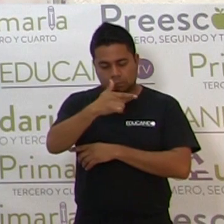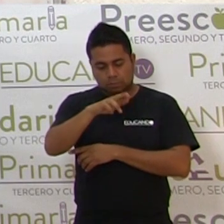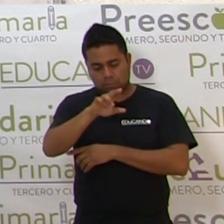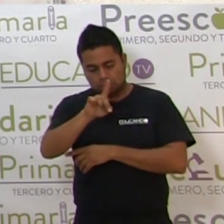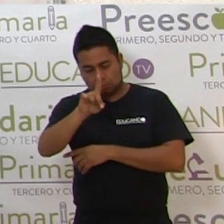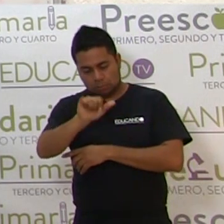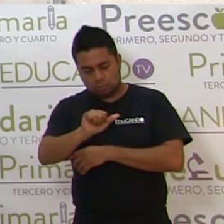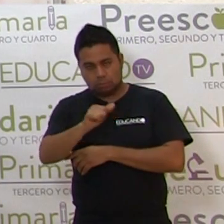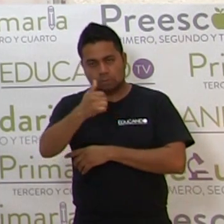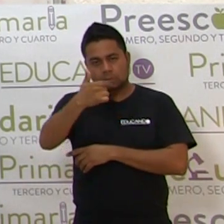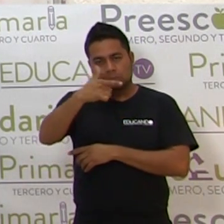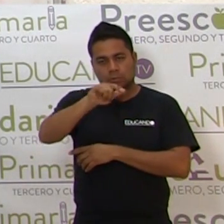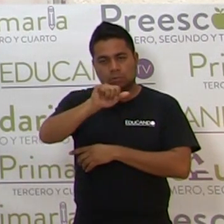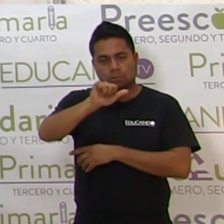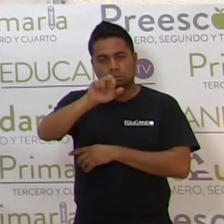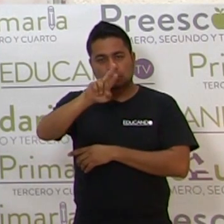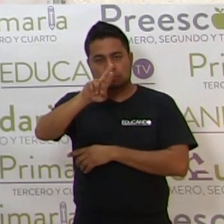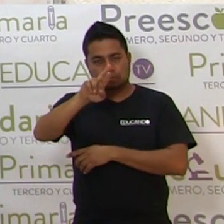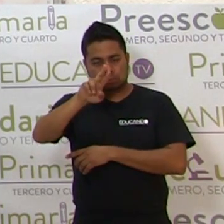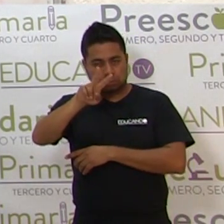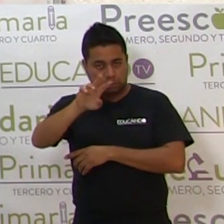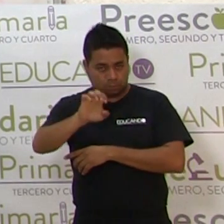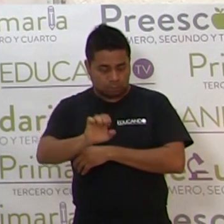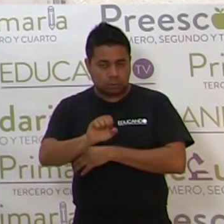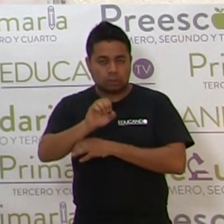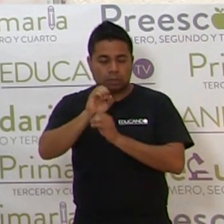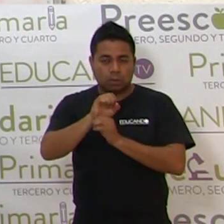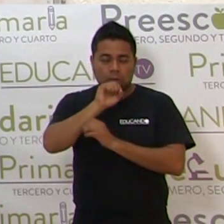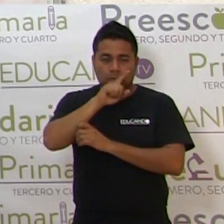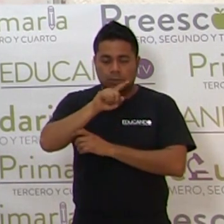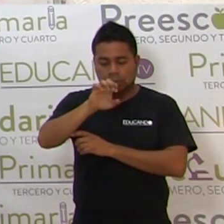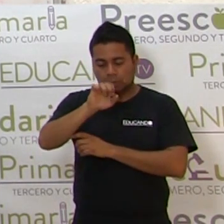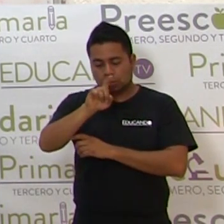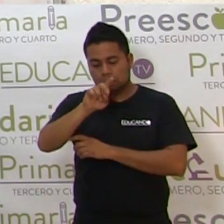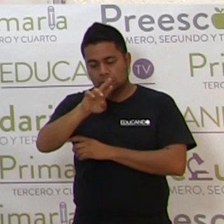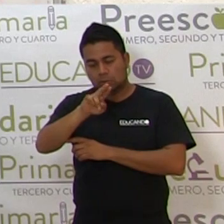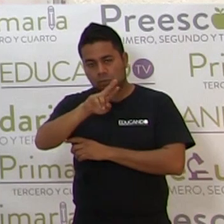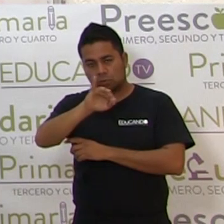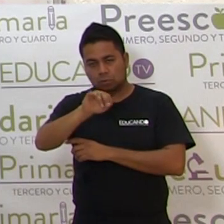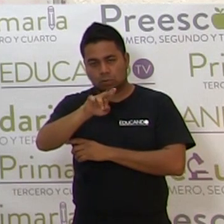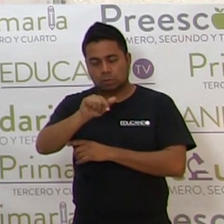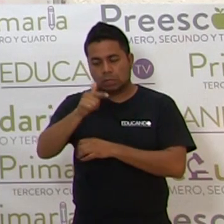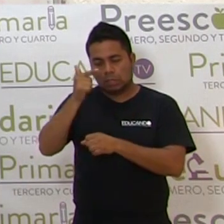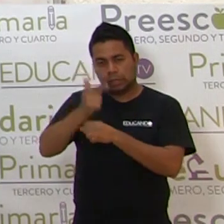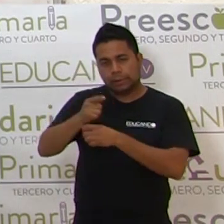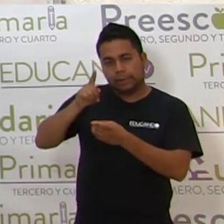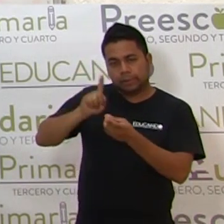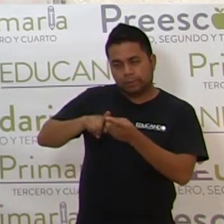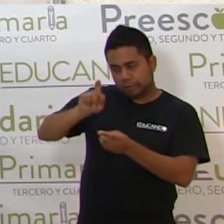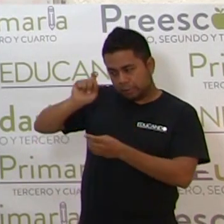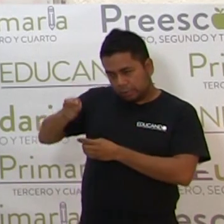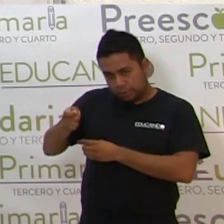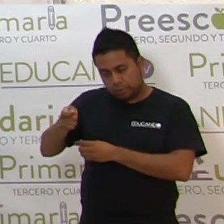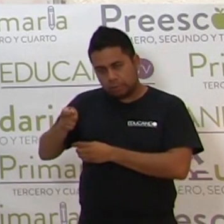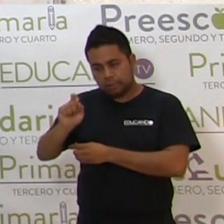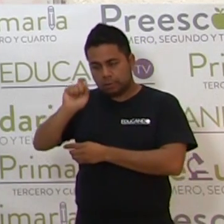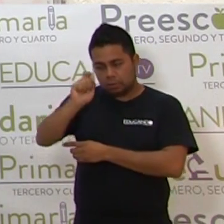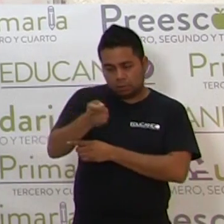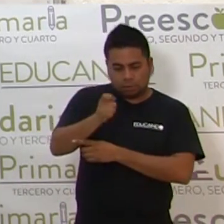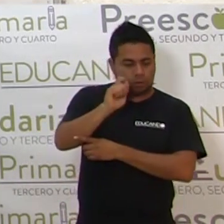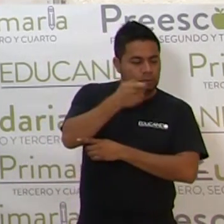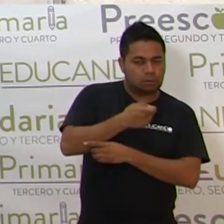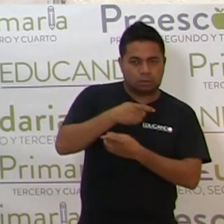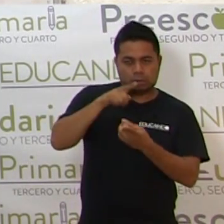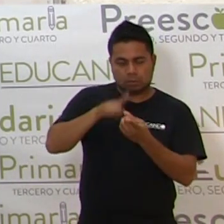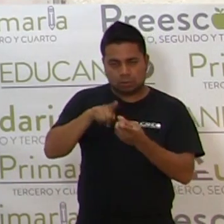graves y esdrújulas podamos identificar si se acentúa en la antepenúltima, en la penúltima o en la última.